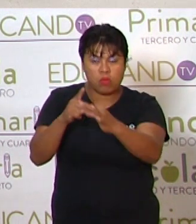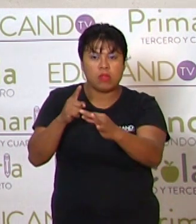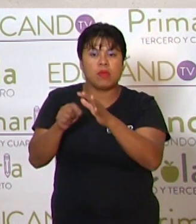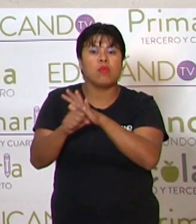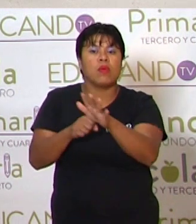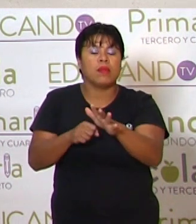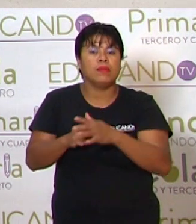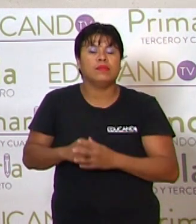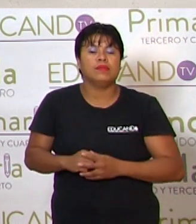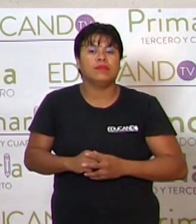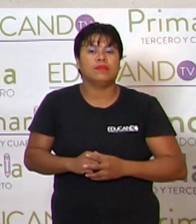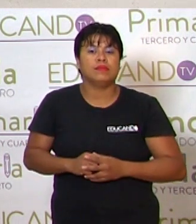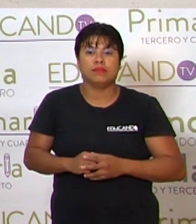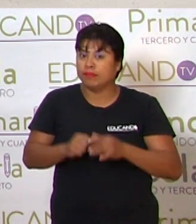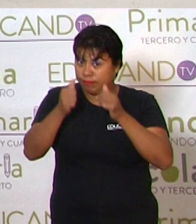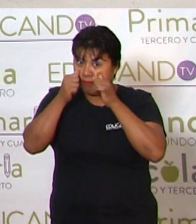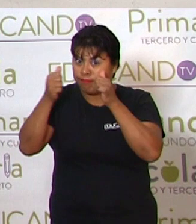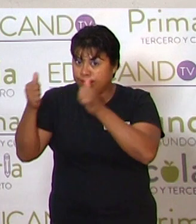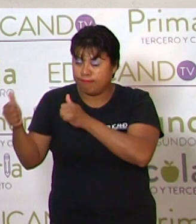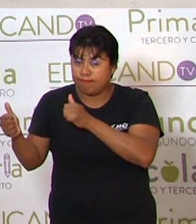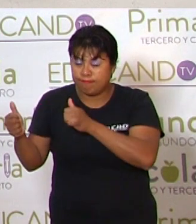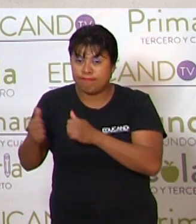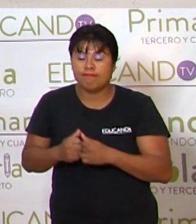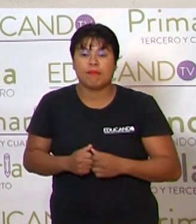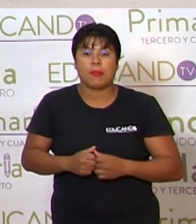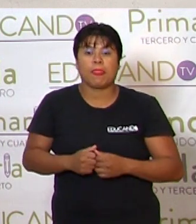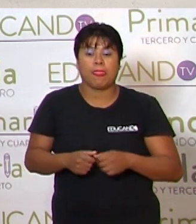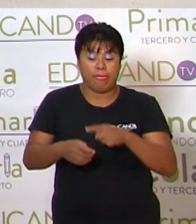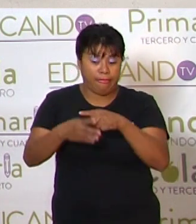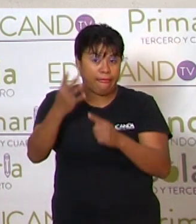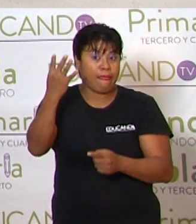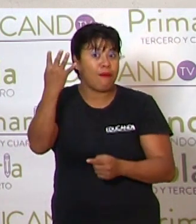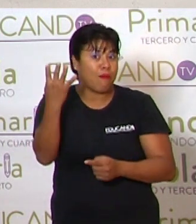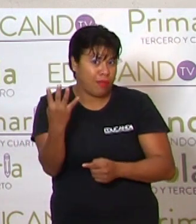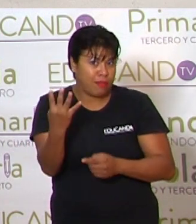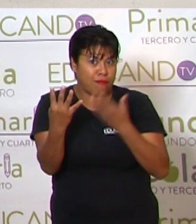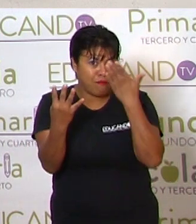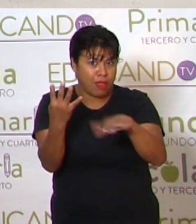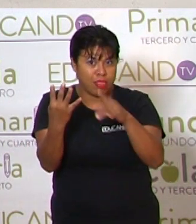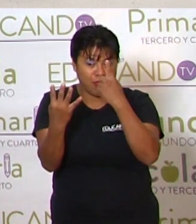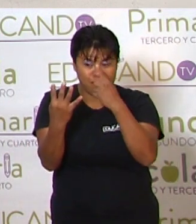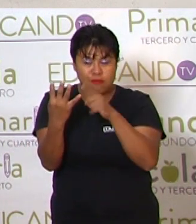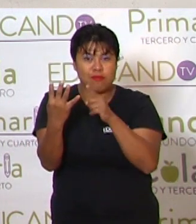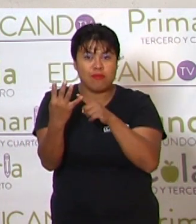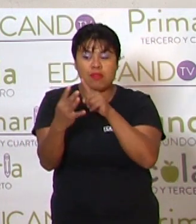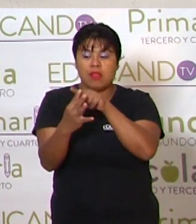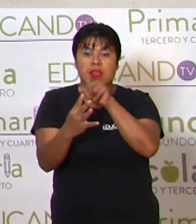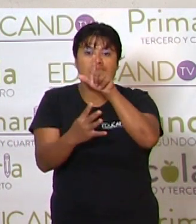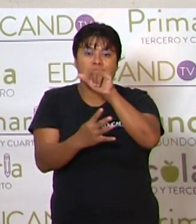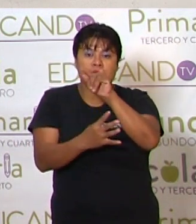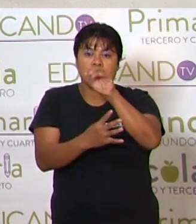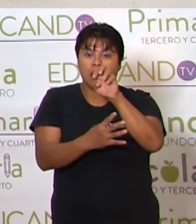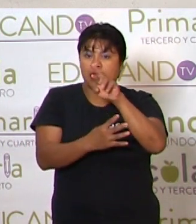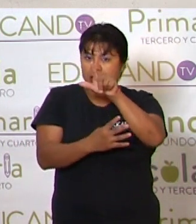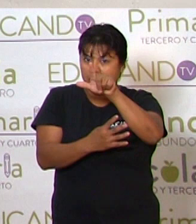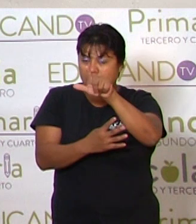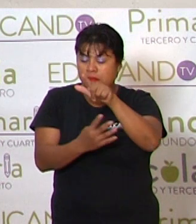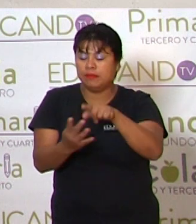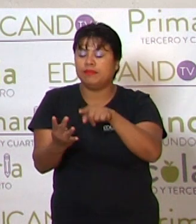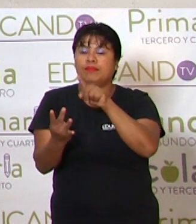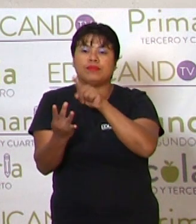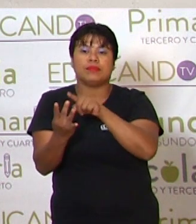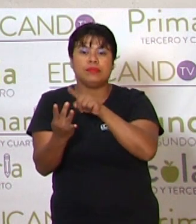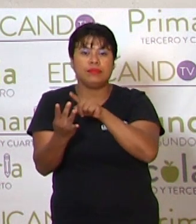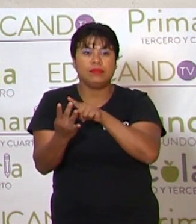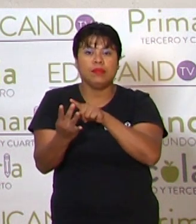es? Mucha atención con esto, ¿eh? Son 4. Literal, vuelvo a repetir, quiero que me